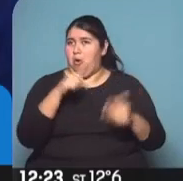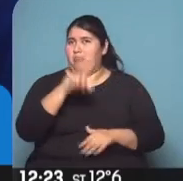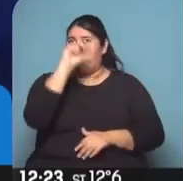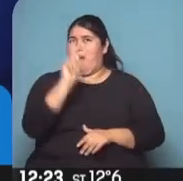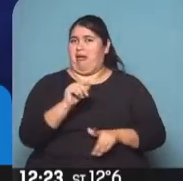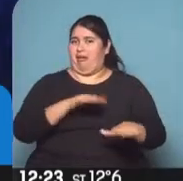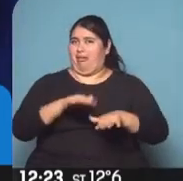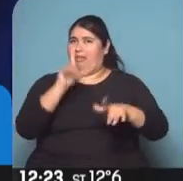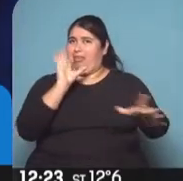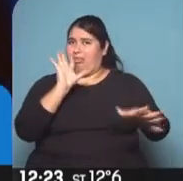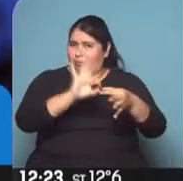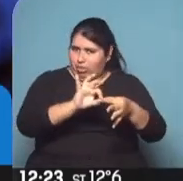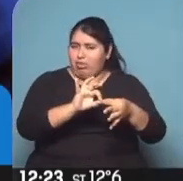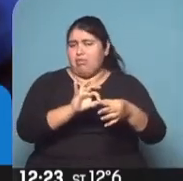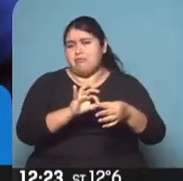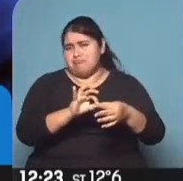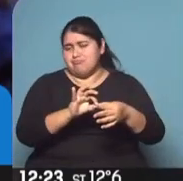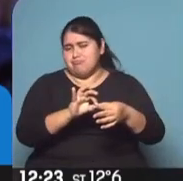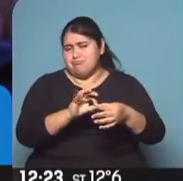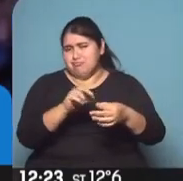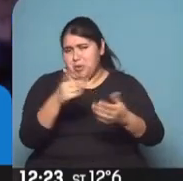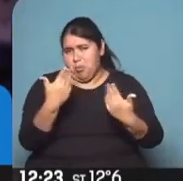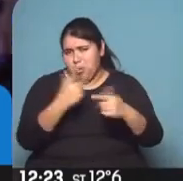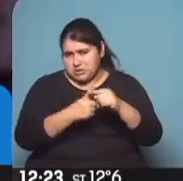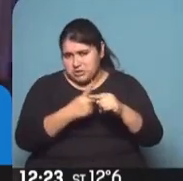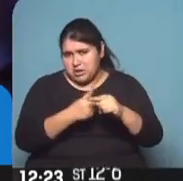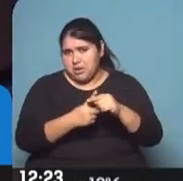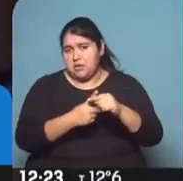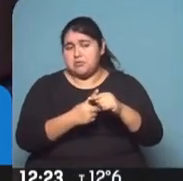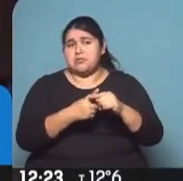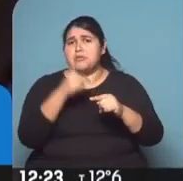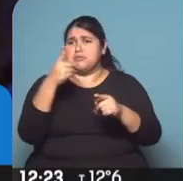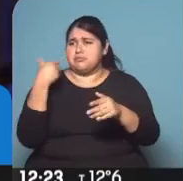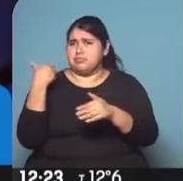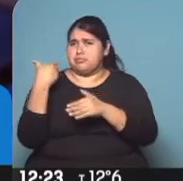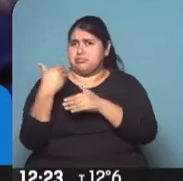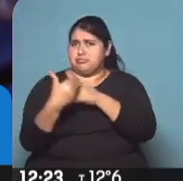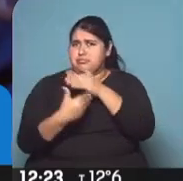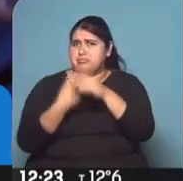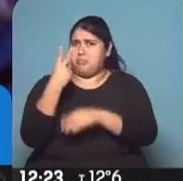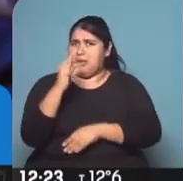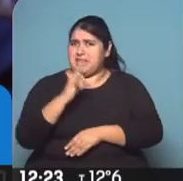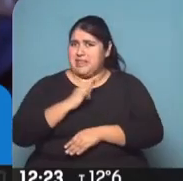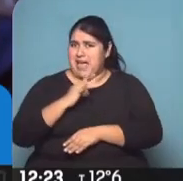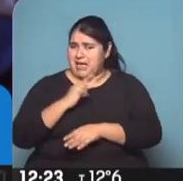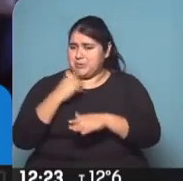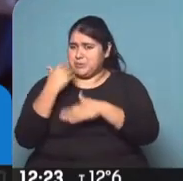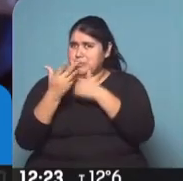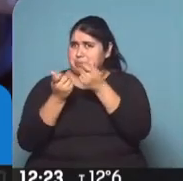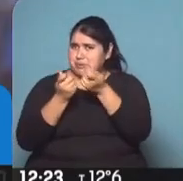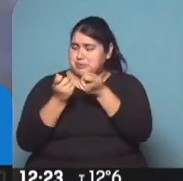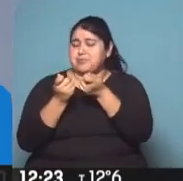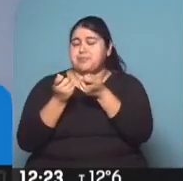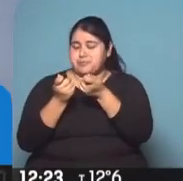mundo es positivo como bien decía lleva un periodo de 20 años de negociación ahora dicho esto creo que